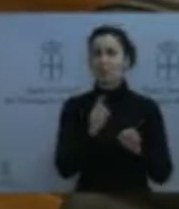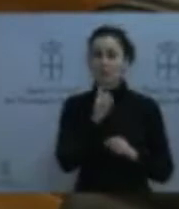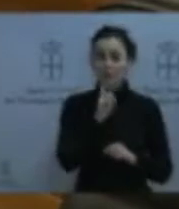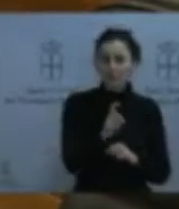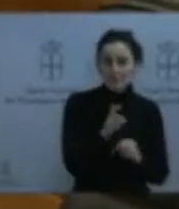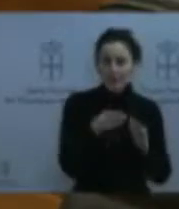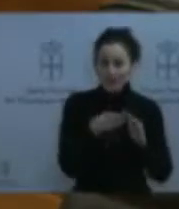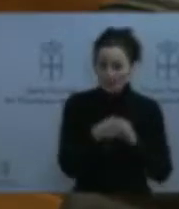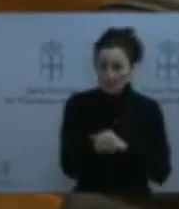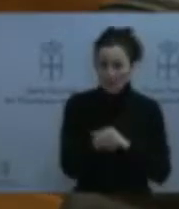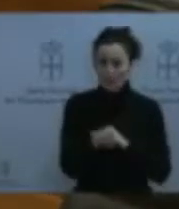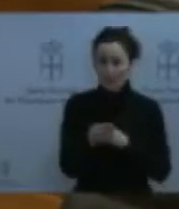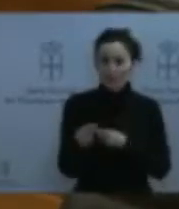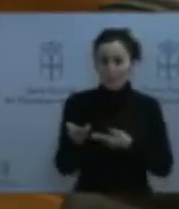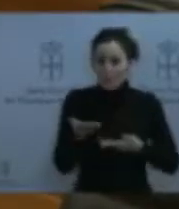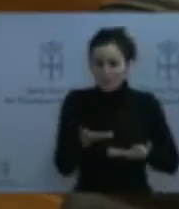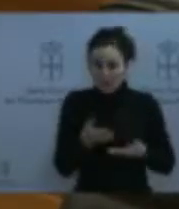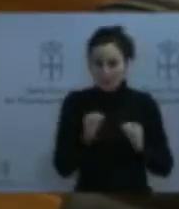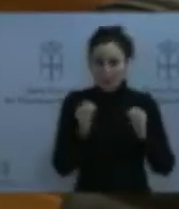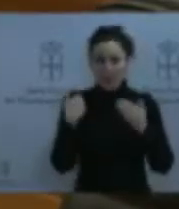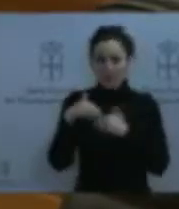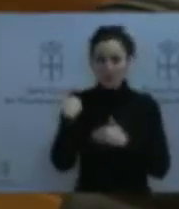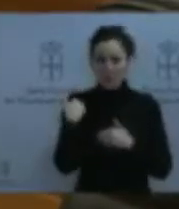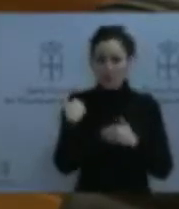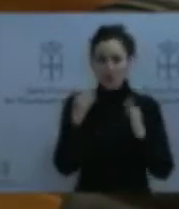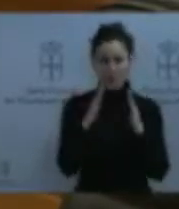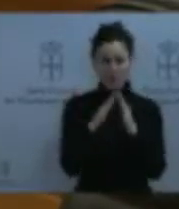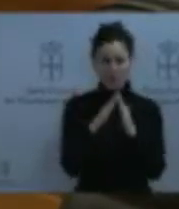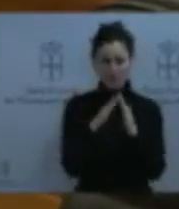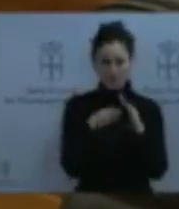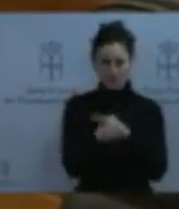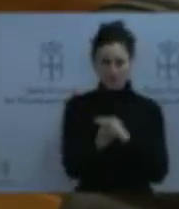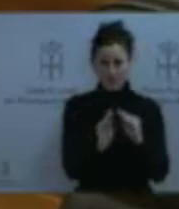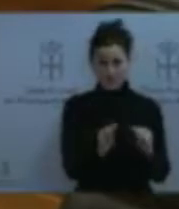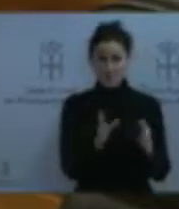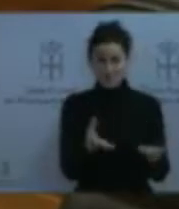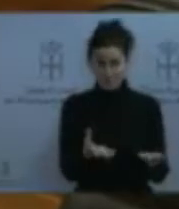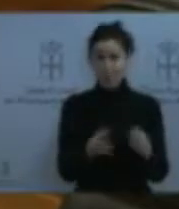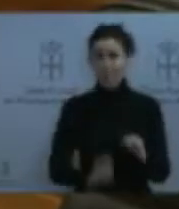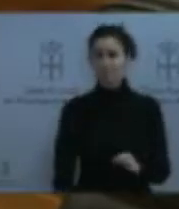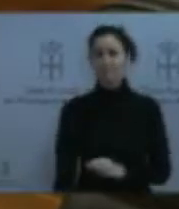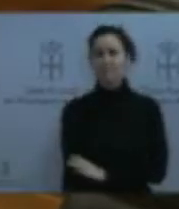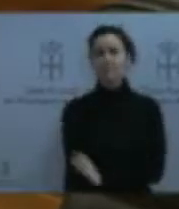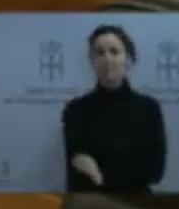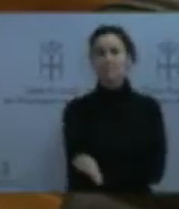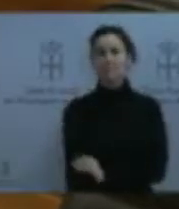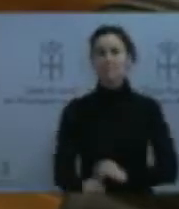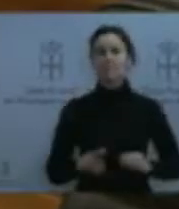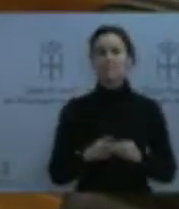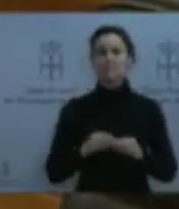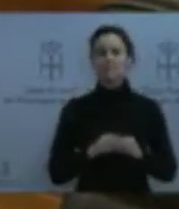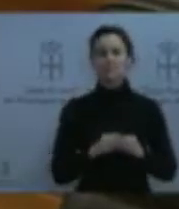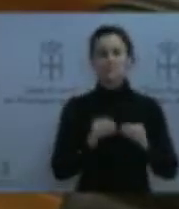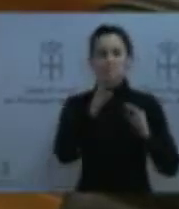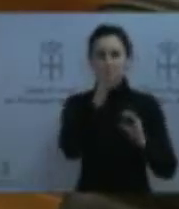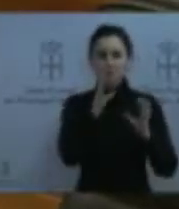viviendas. Por lo tanto, entiendo que el uso que se vaya a hacer de la caliza tiene un sentido y un significado y una aplicación técnica